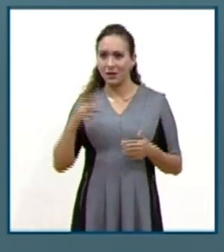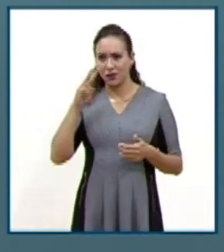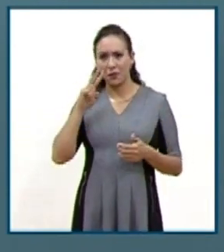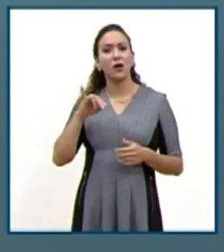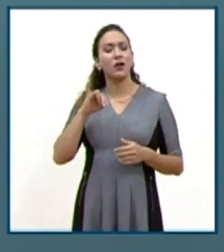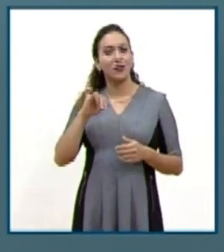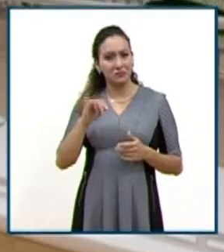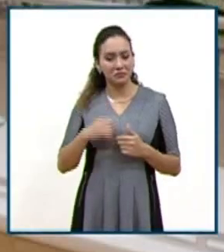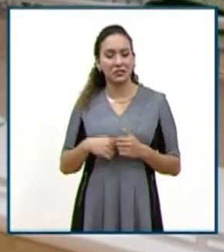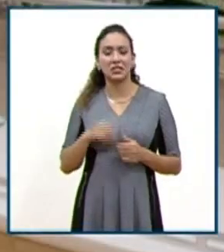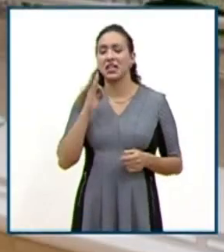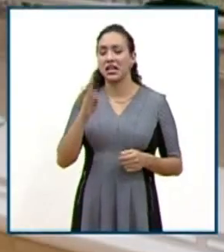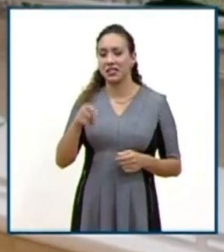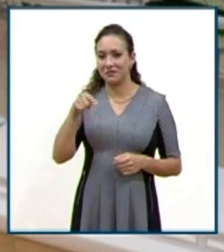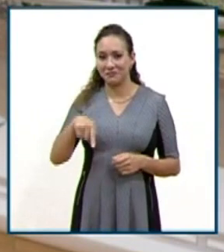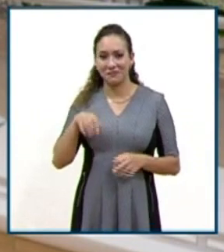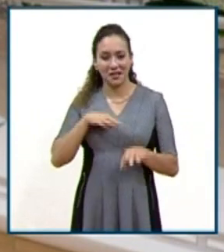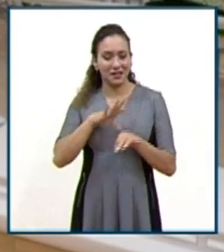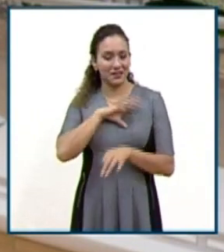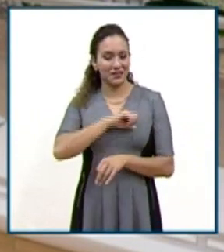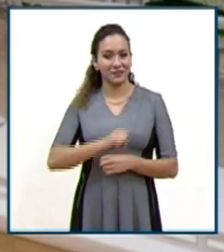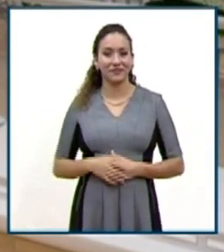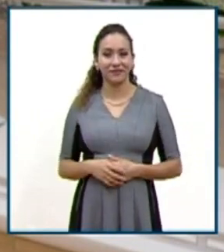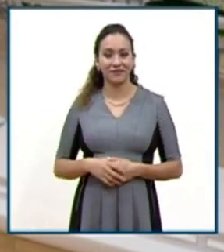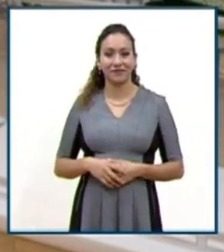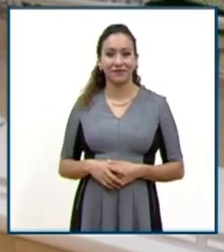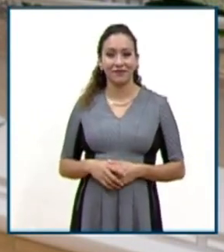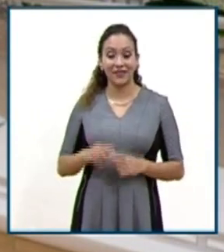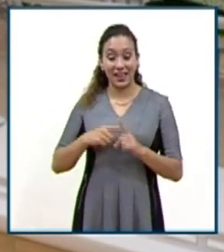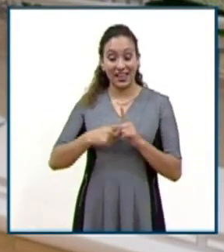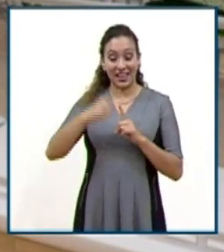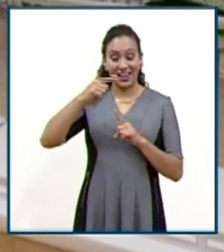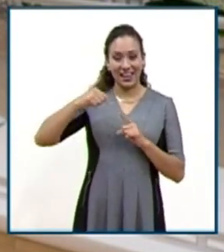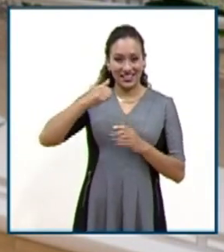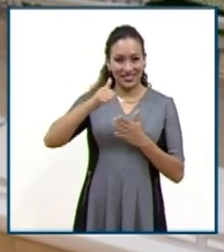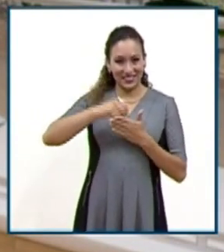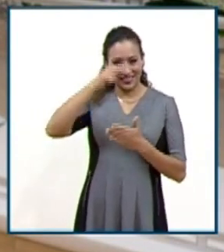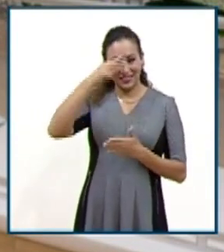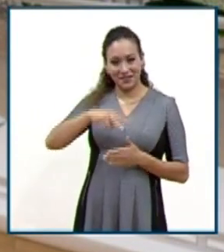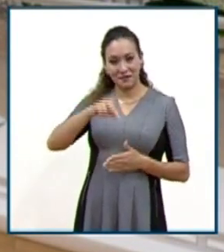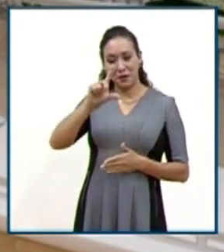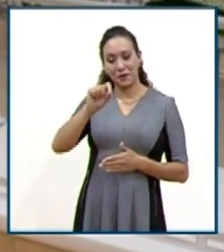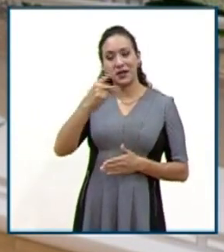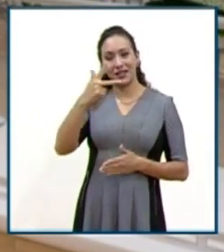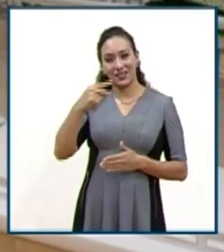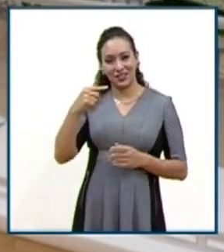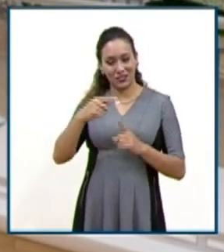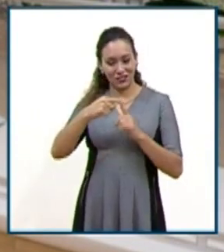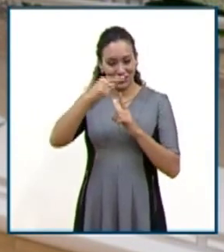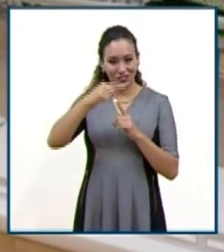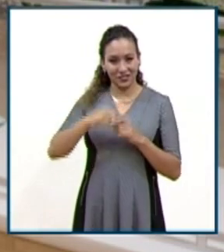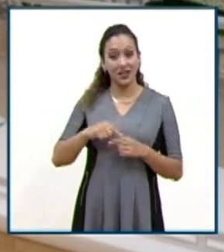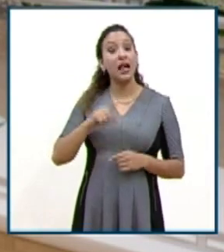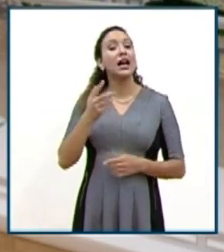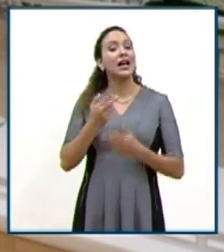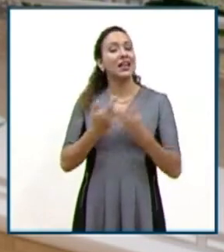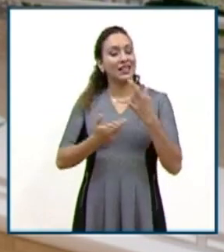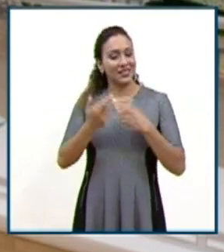un derecho de toda sociedad democrática de verse reflejada fielmente, de forma completa